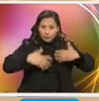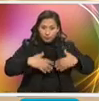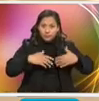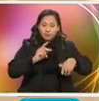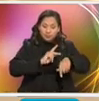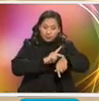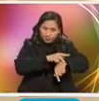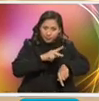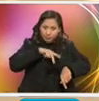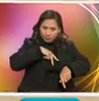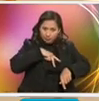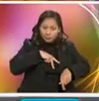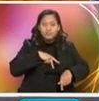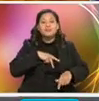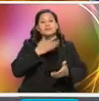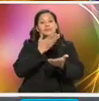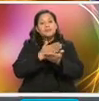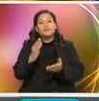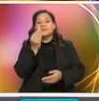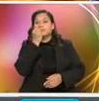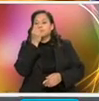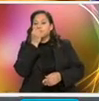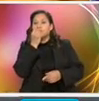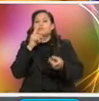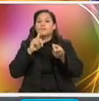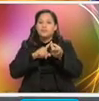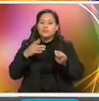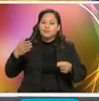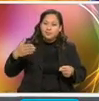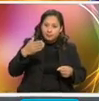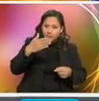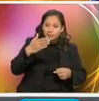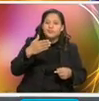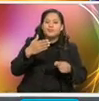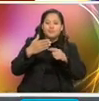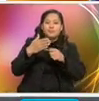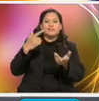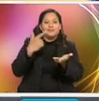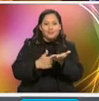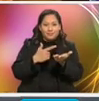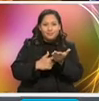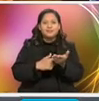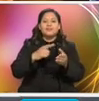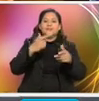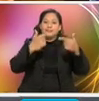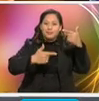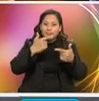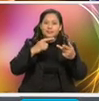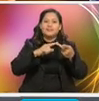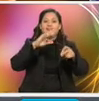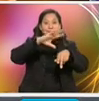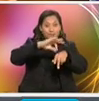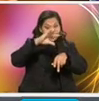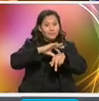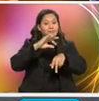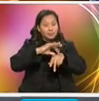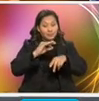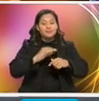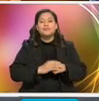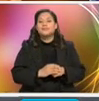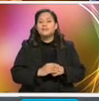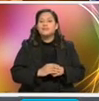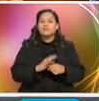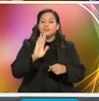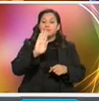la piel y la que consumimos en los pescados, en todo lo que tenga grasa, en los lácteos, en la carne incluso. Y